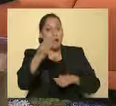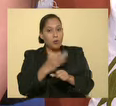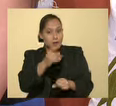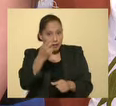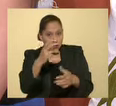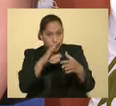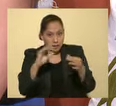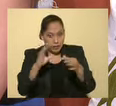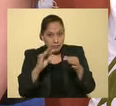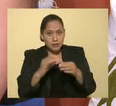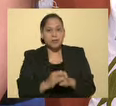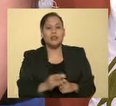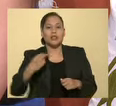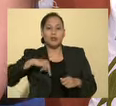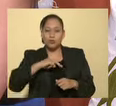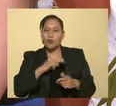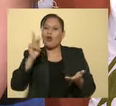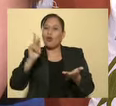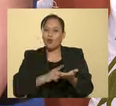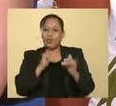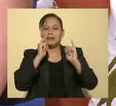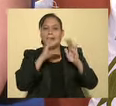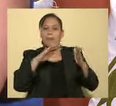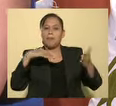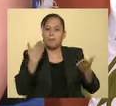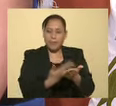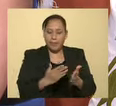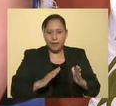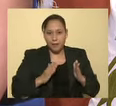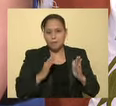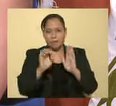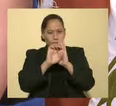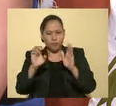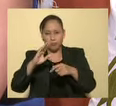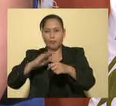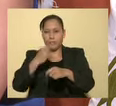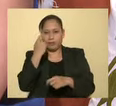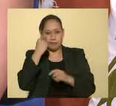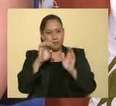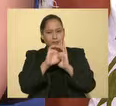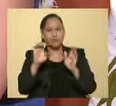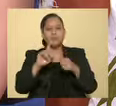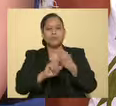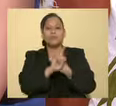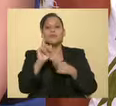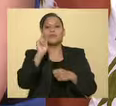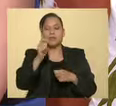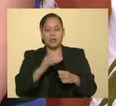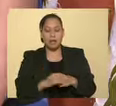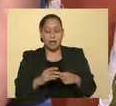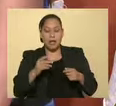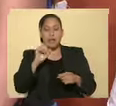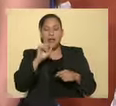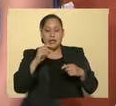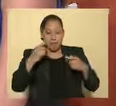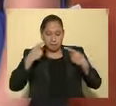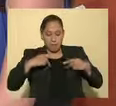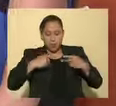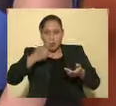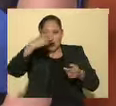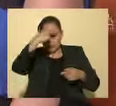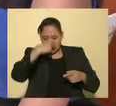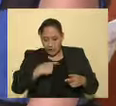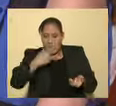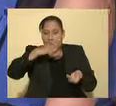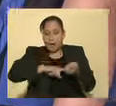diciendo, vamos a caer otra vez en la trampa. ¿Por qué? El problema está en que el ser es para adentro, el ser es interior,